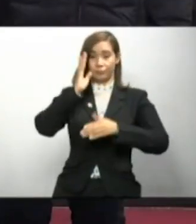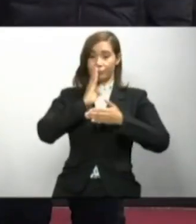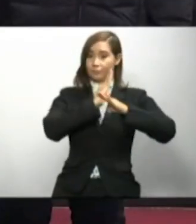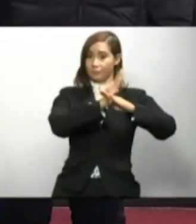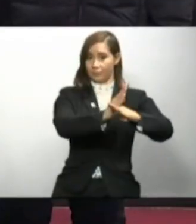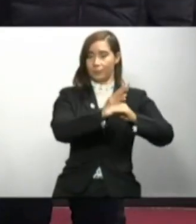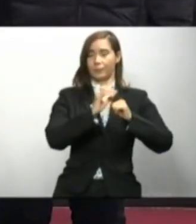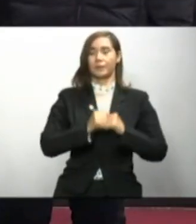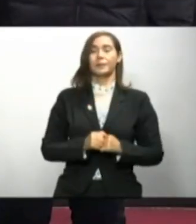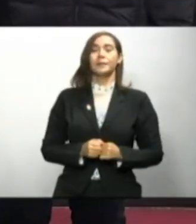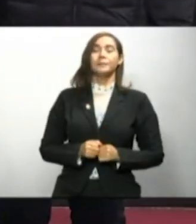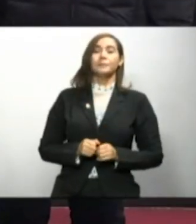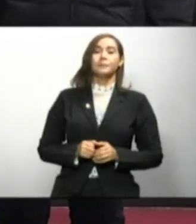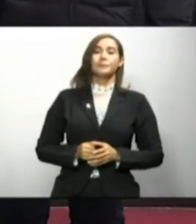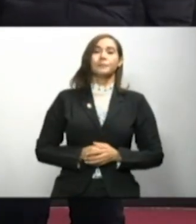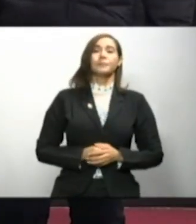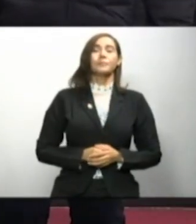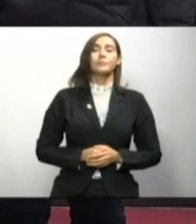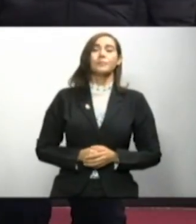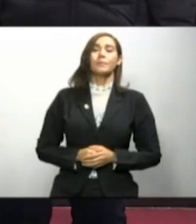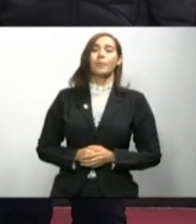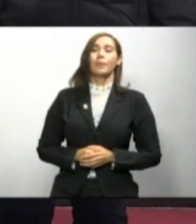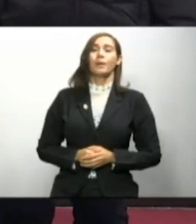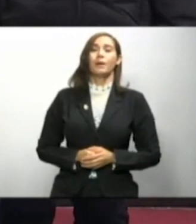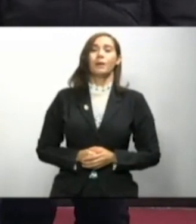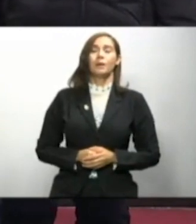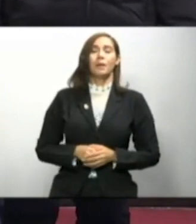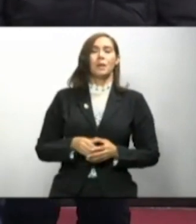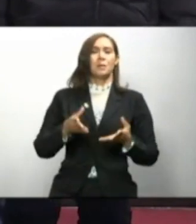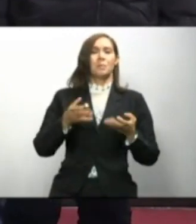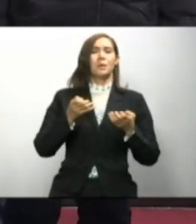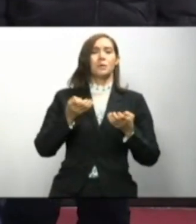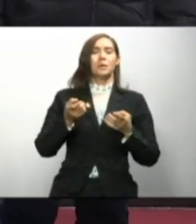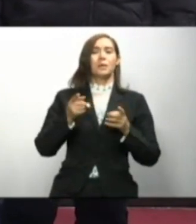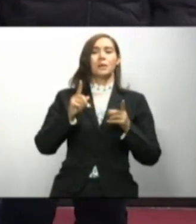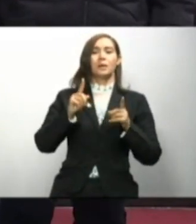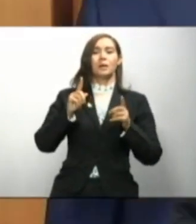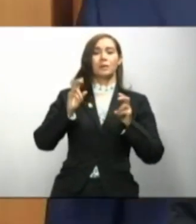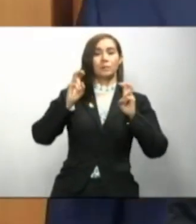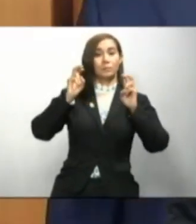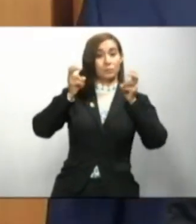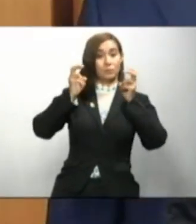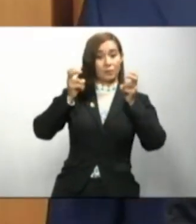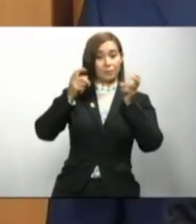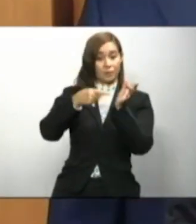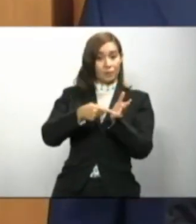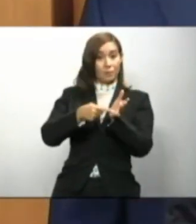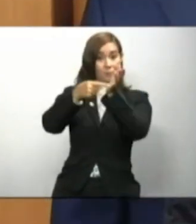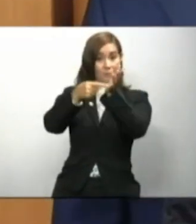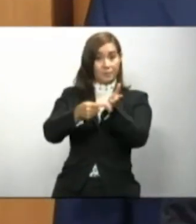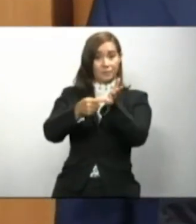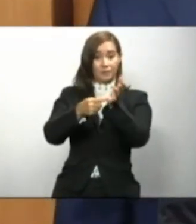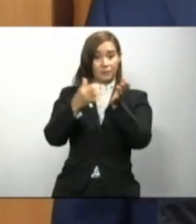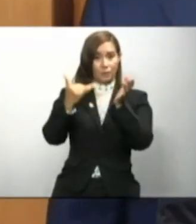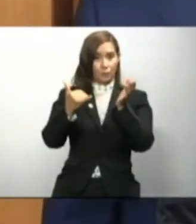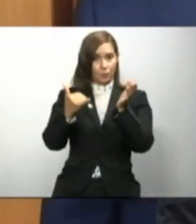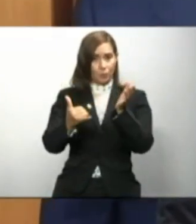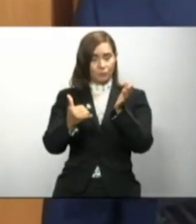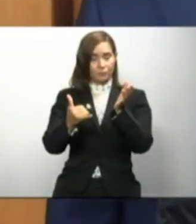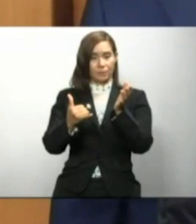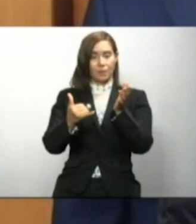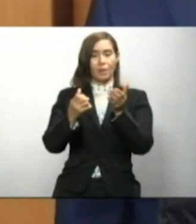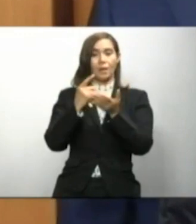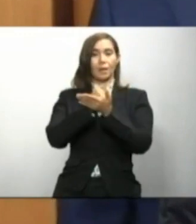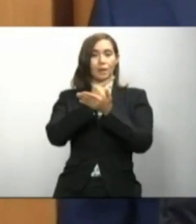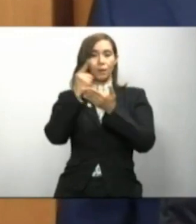bueno sobre este usted me gustaría tratar sobre los temas que hemos presentado en el día de hoy sobre estos temas yo vamos a hablar en los próximos